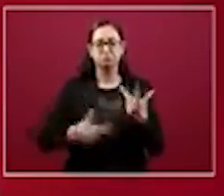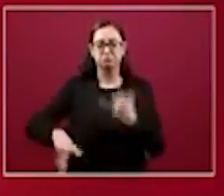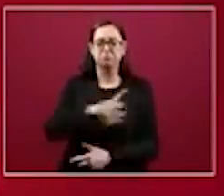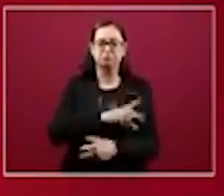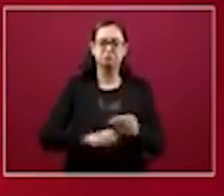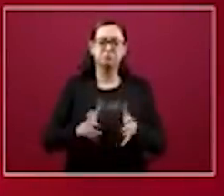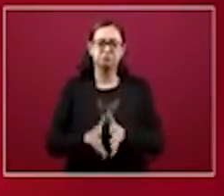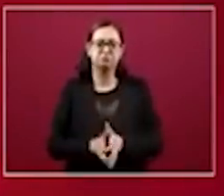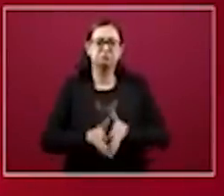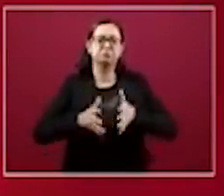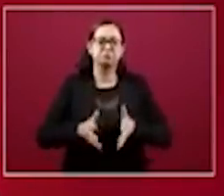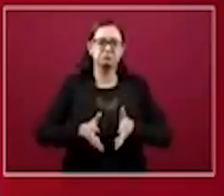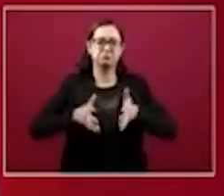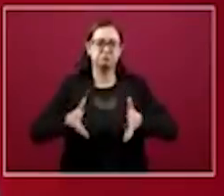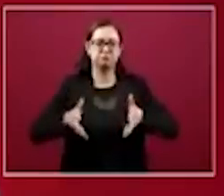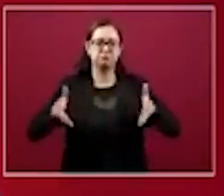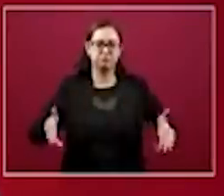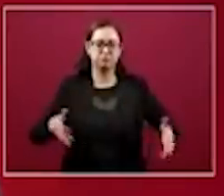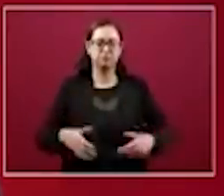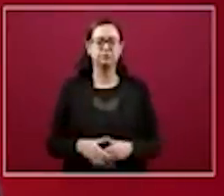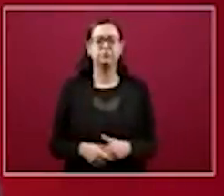cada vez más.